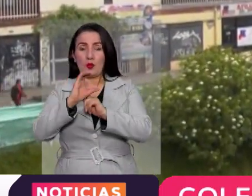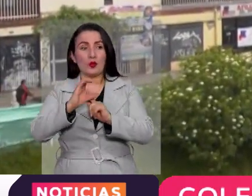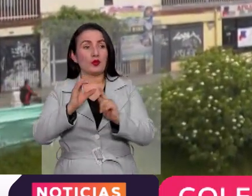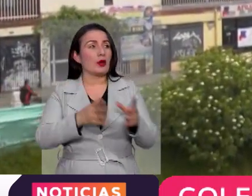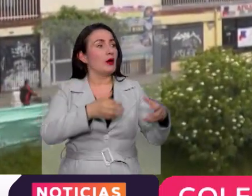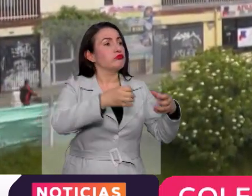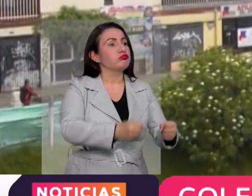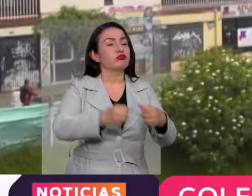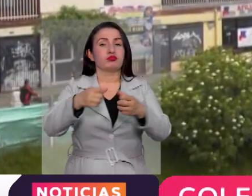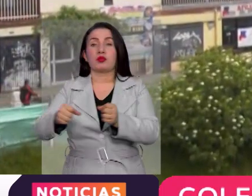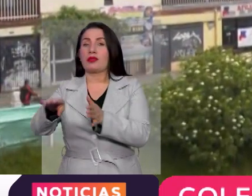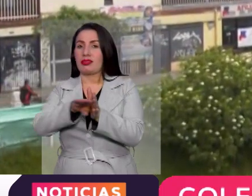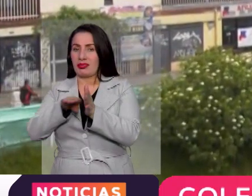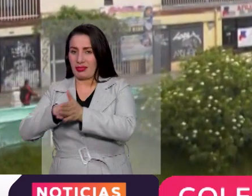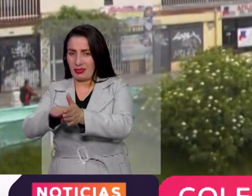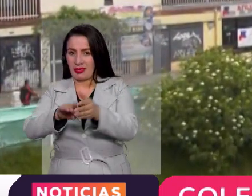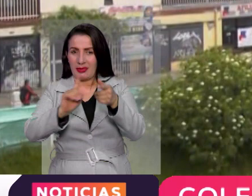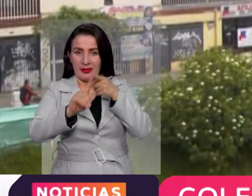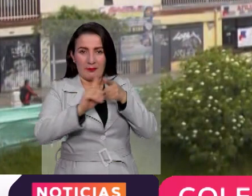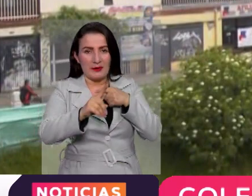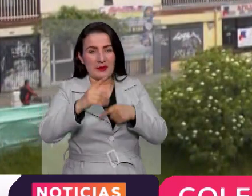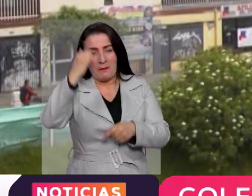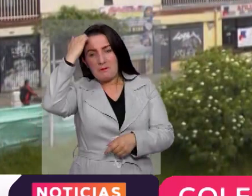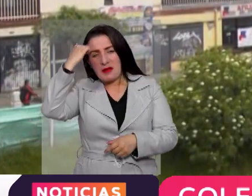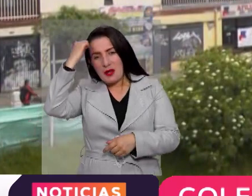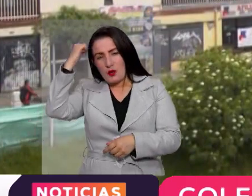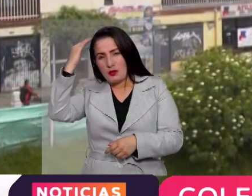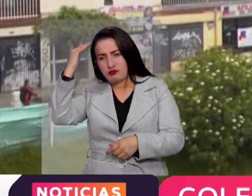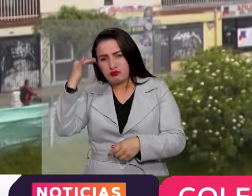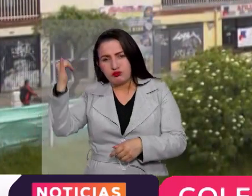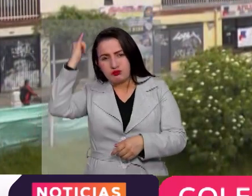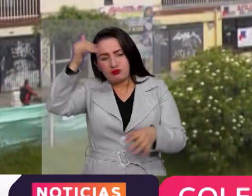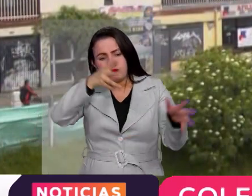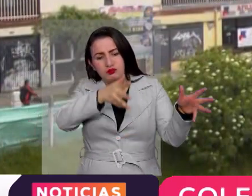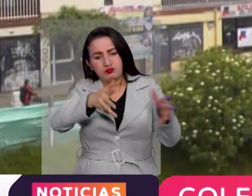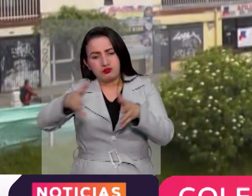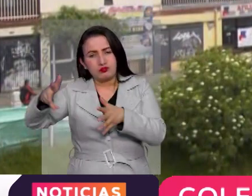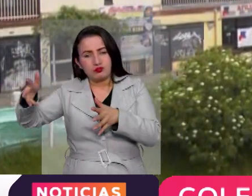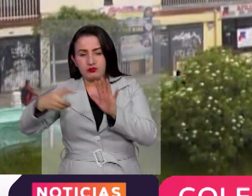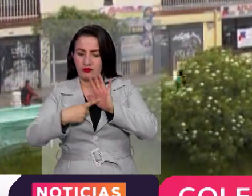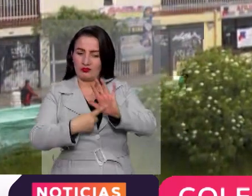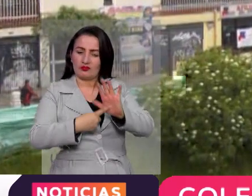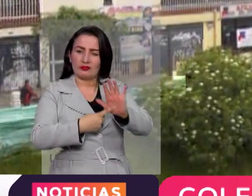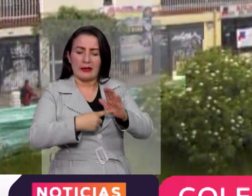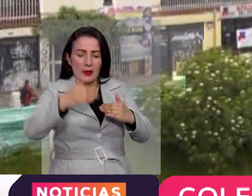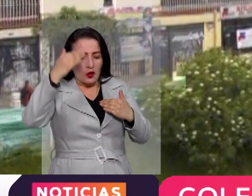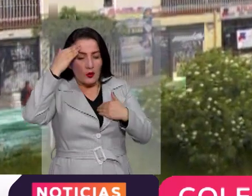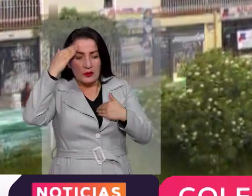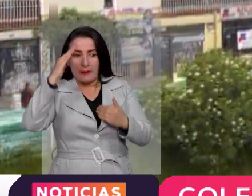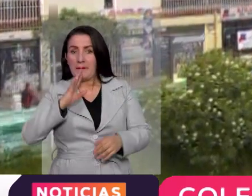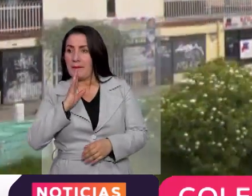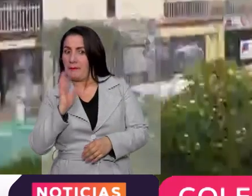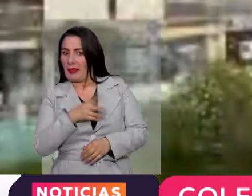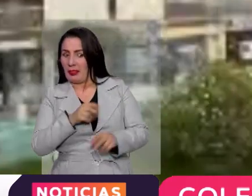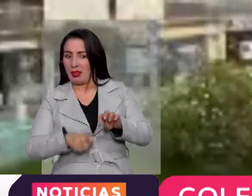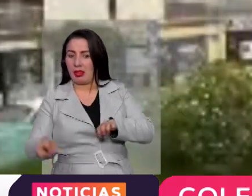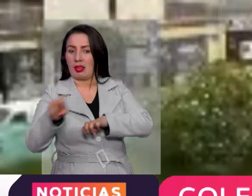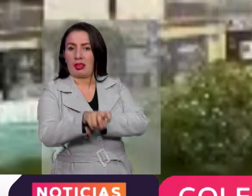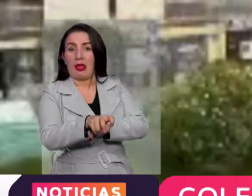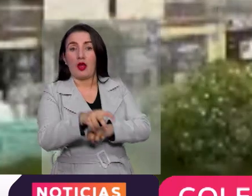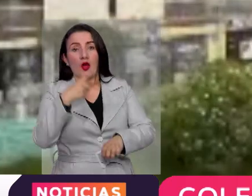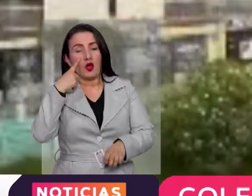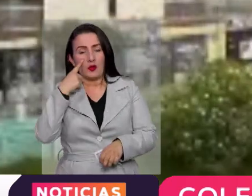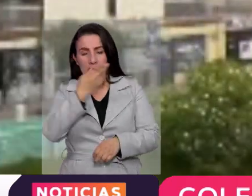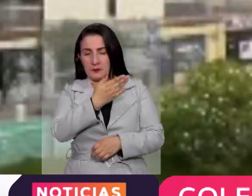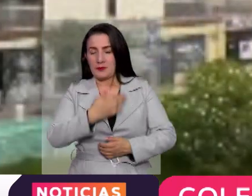estaciones de transmilenio para hacer pedagogía con el fin de generar conciencia en la evasión del pago del pasaje para